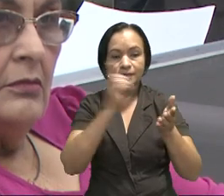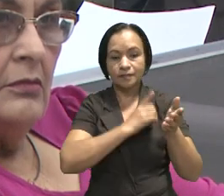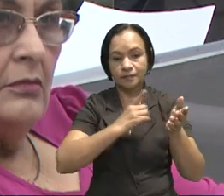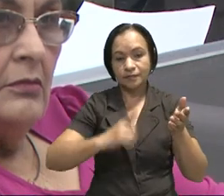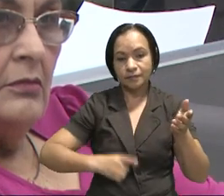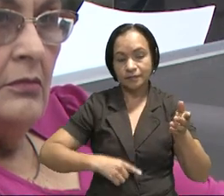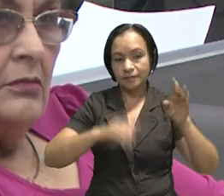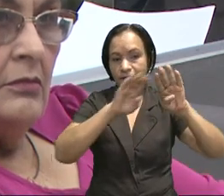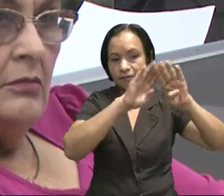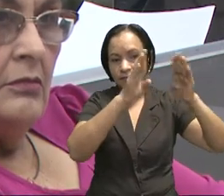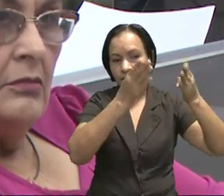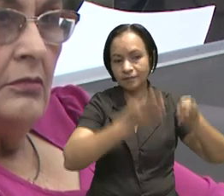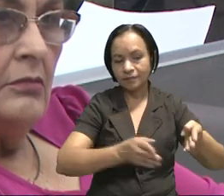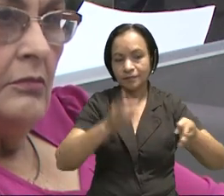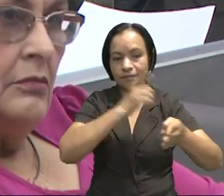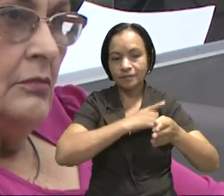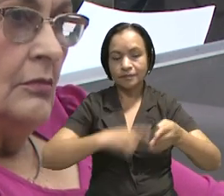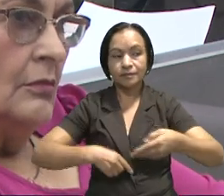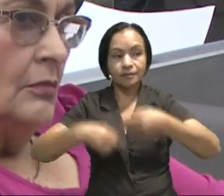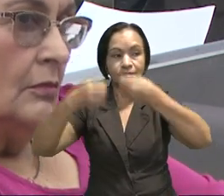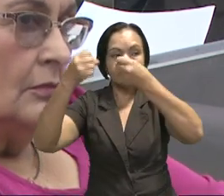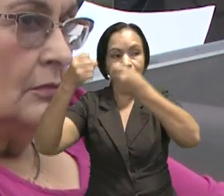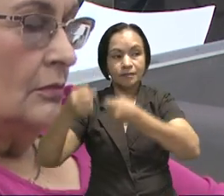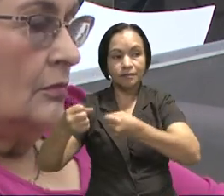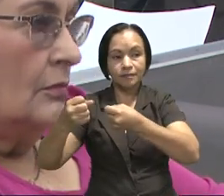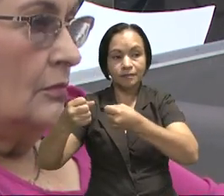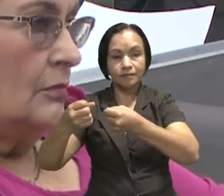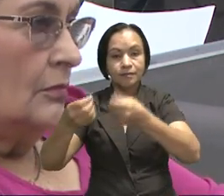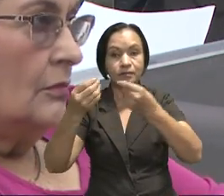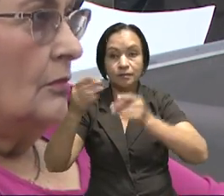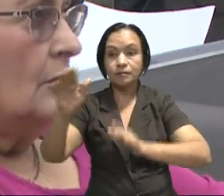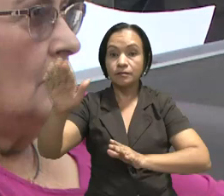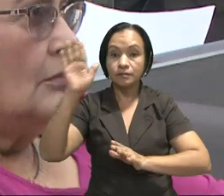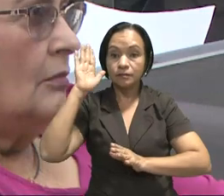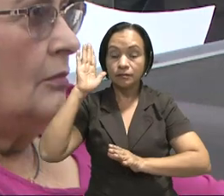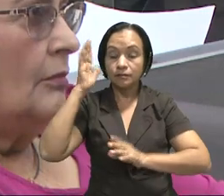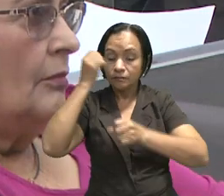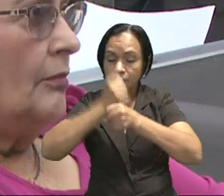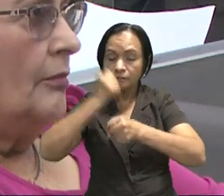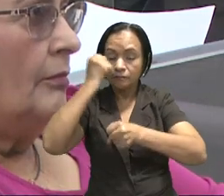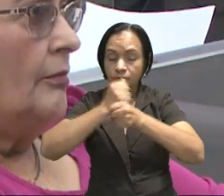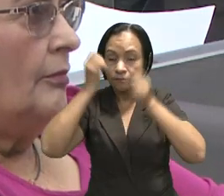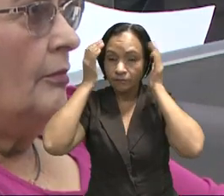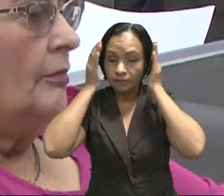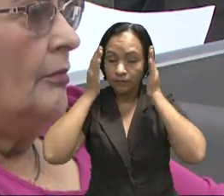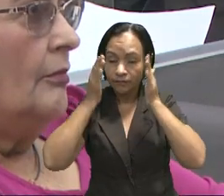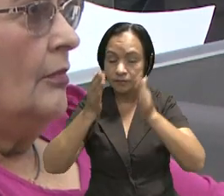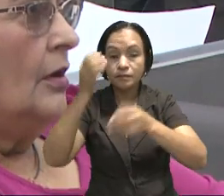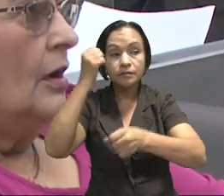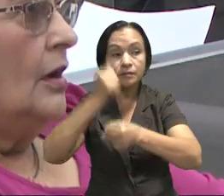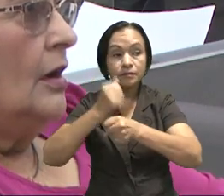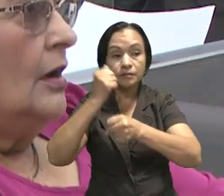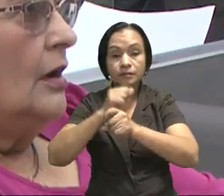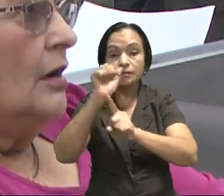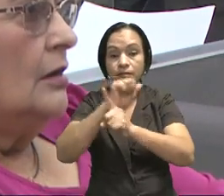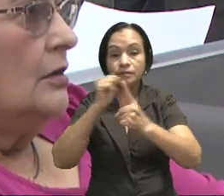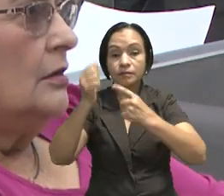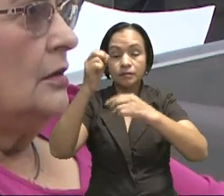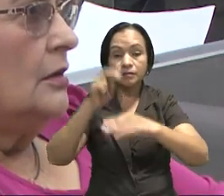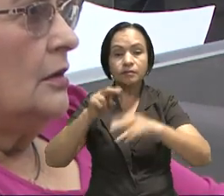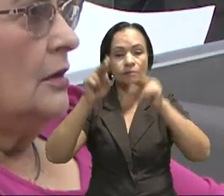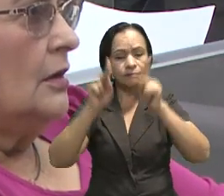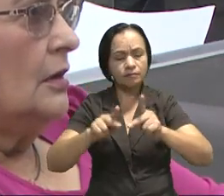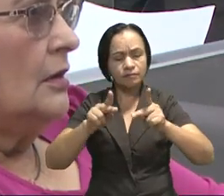diputadas y diputados, además de muy comprometidos con el trabajo legislativo, son gente